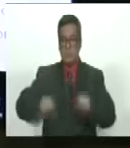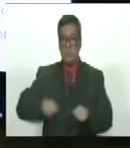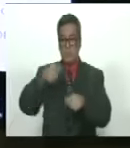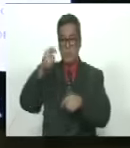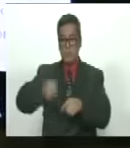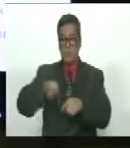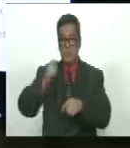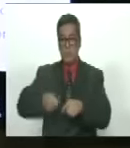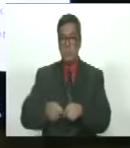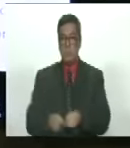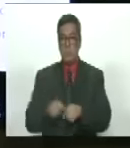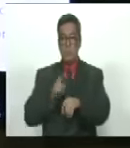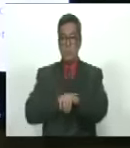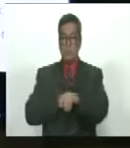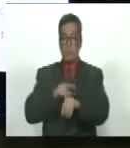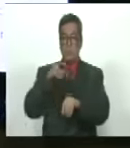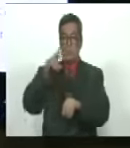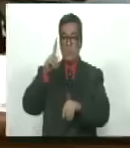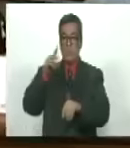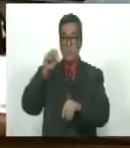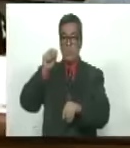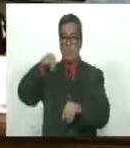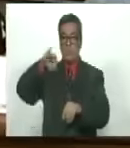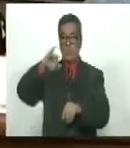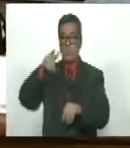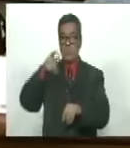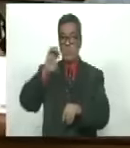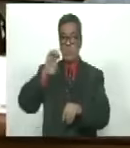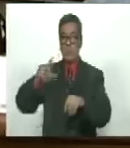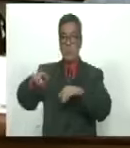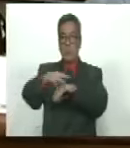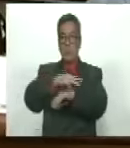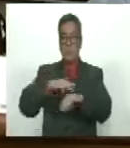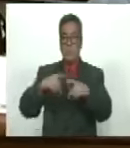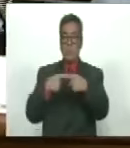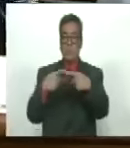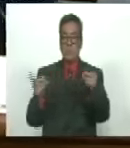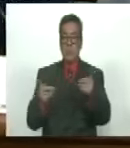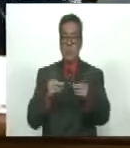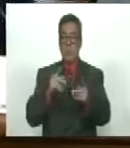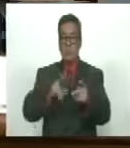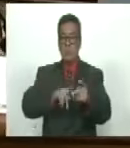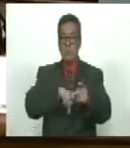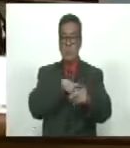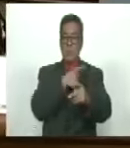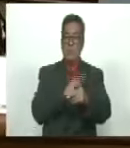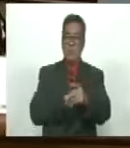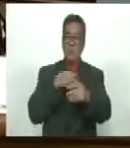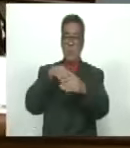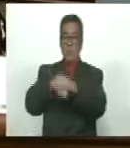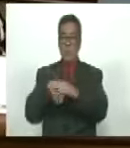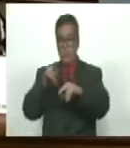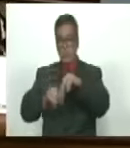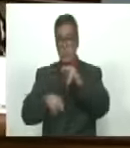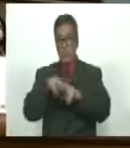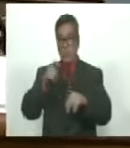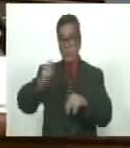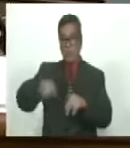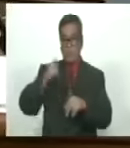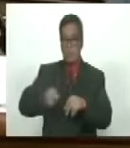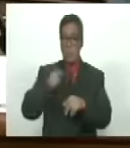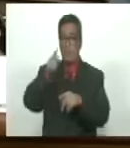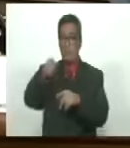justicia, el doctor Daniel Ramírez, parte del Ministerio Público y el Poder Judicial, deben avanzar en la creación de tribunales